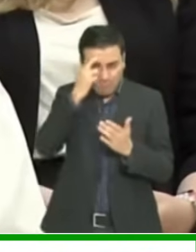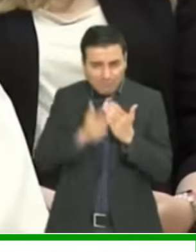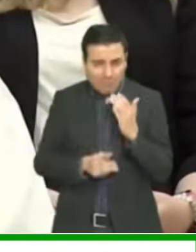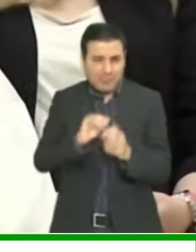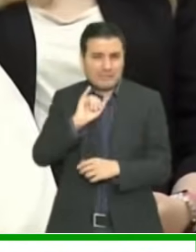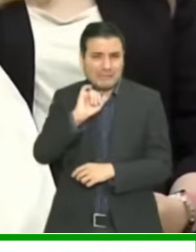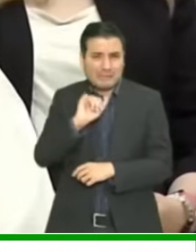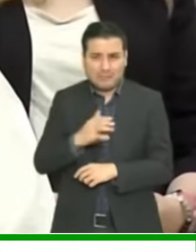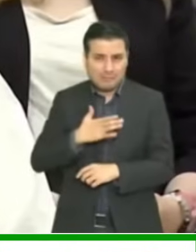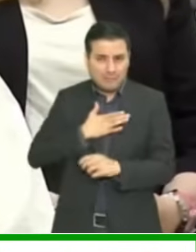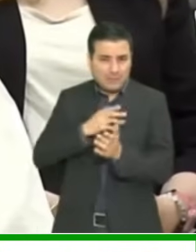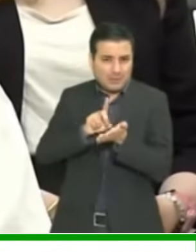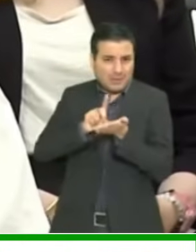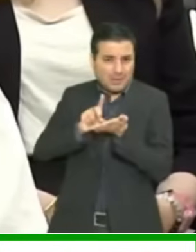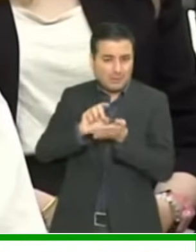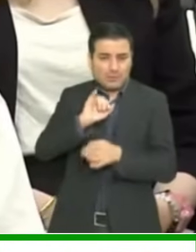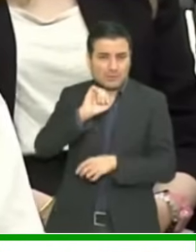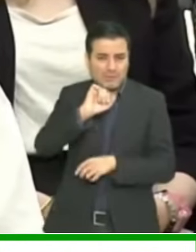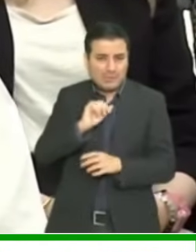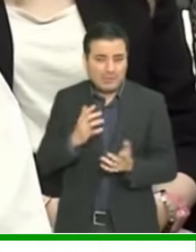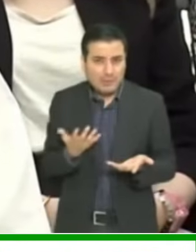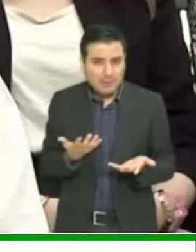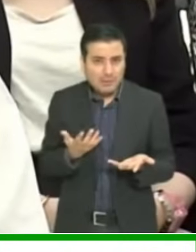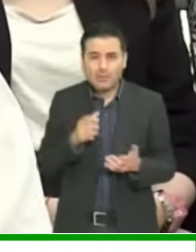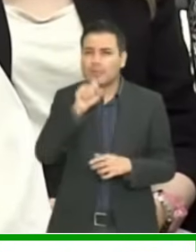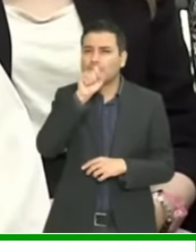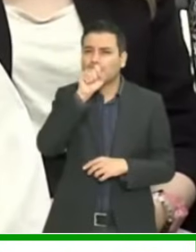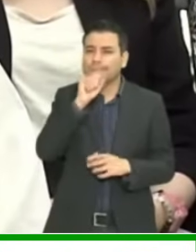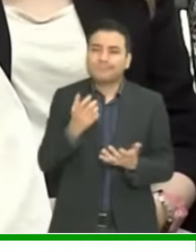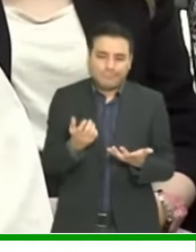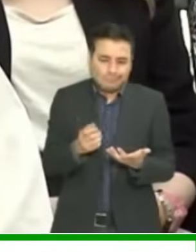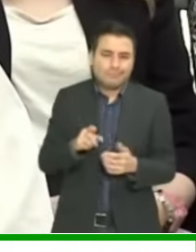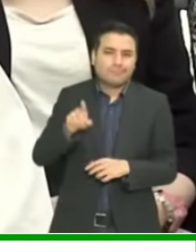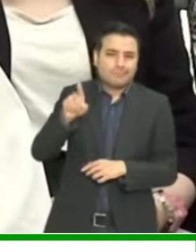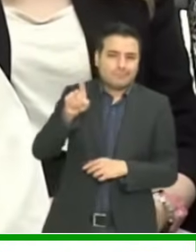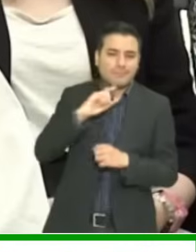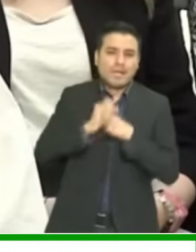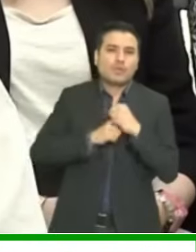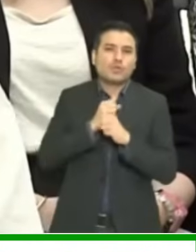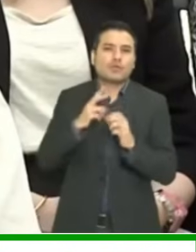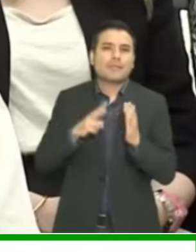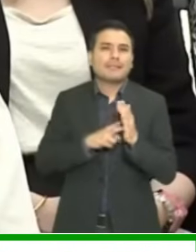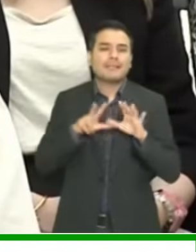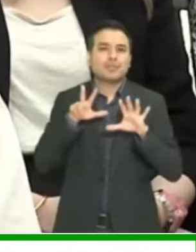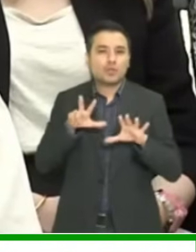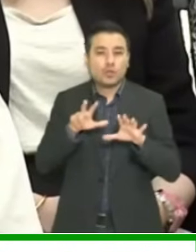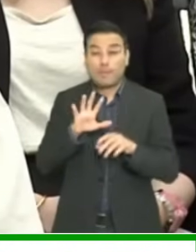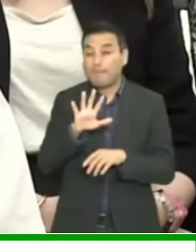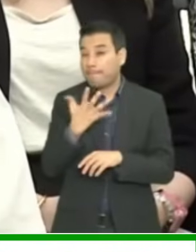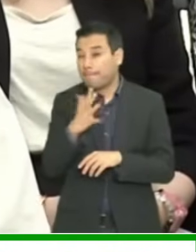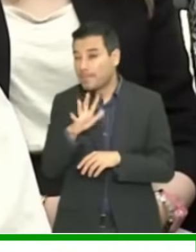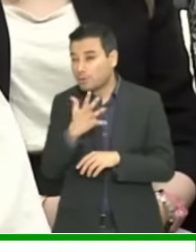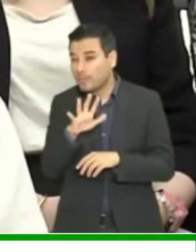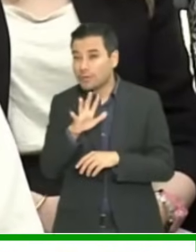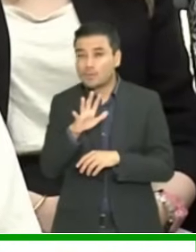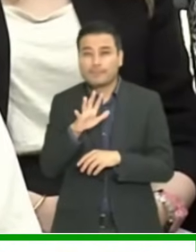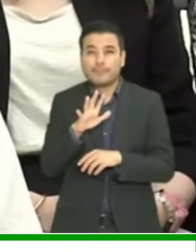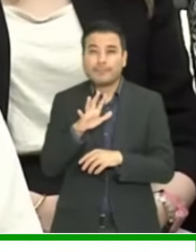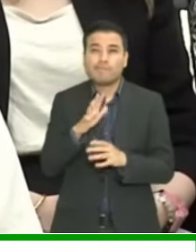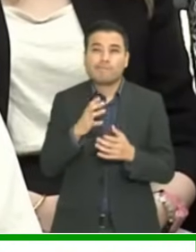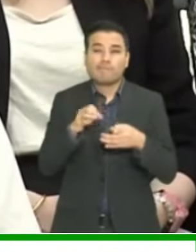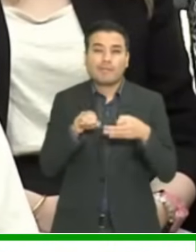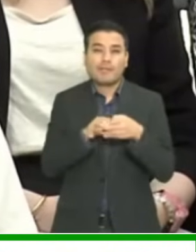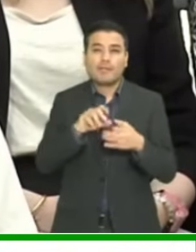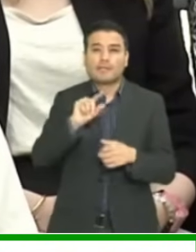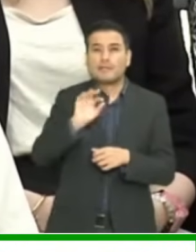es un derecho, sino porque también ha sido una práctica. En el 18 se abrieron más o menos, poco más